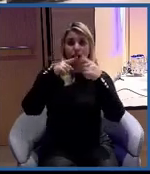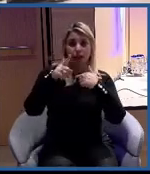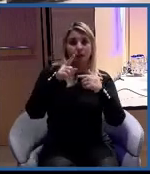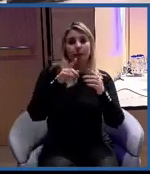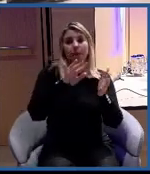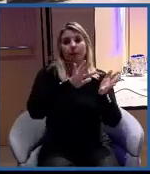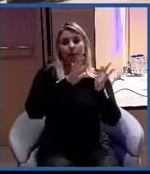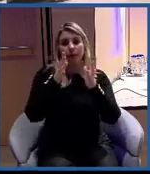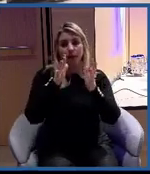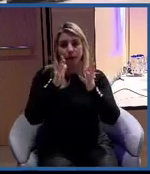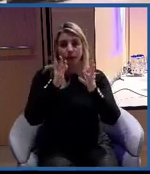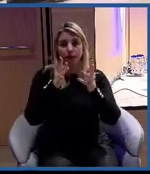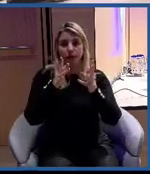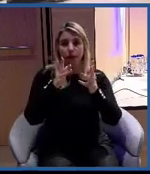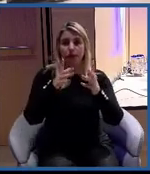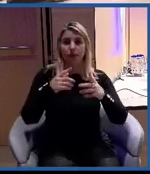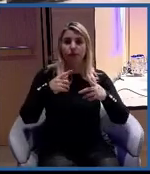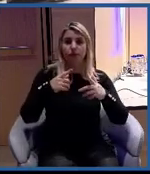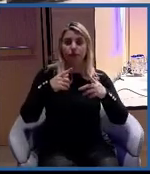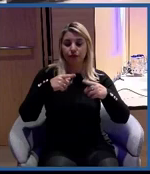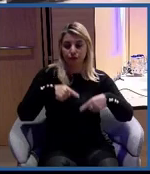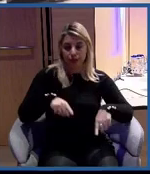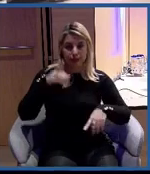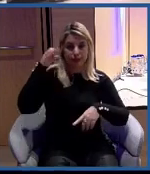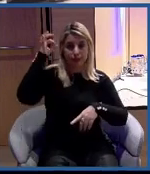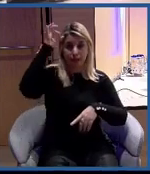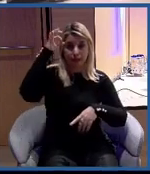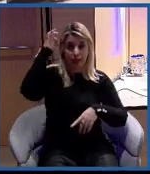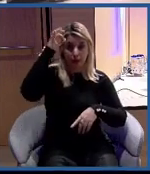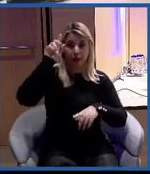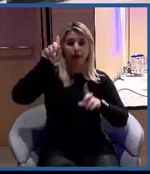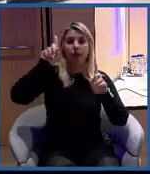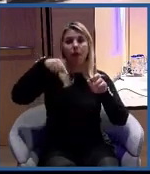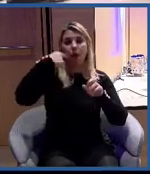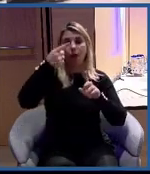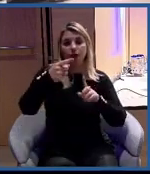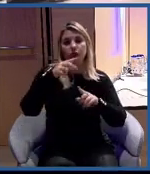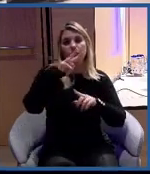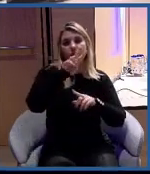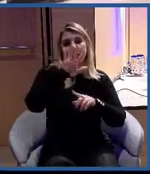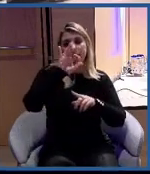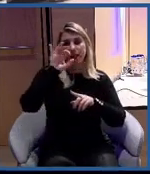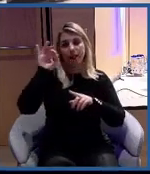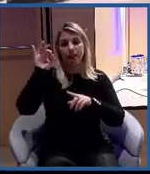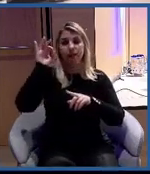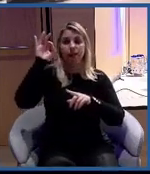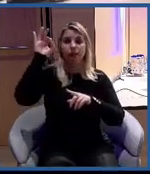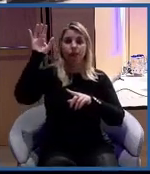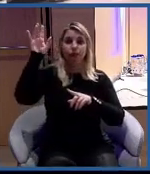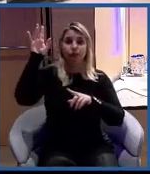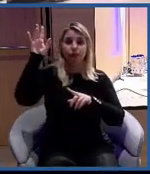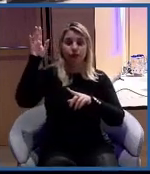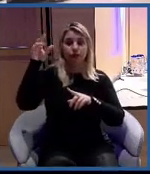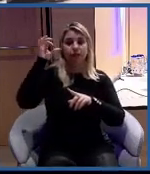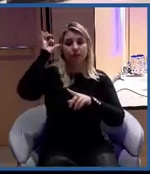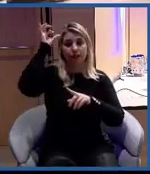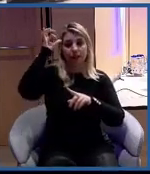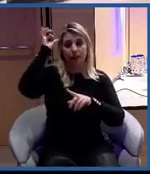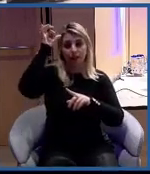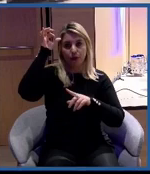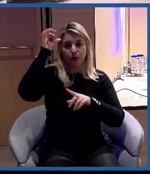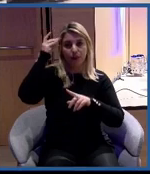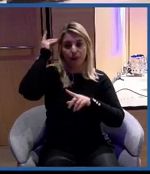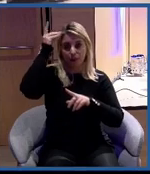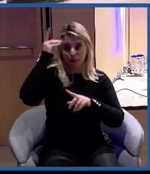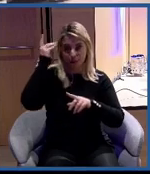más o menos y como más o menos 2500 a diputados estamos hablando de como 2800